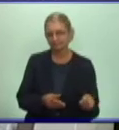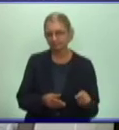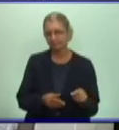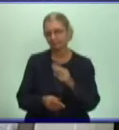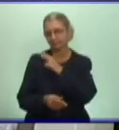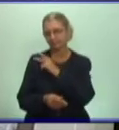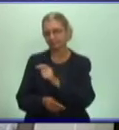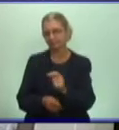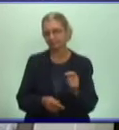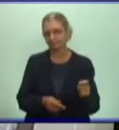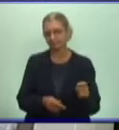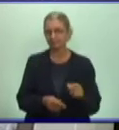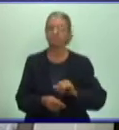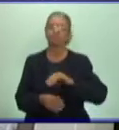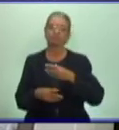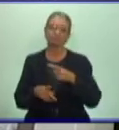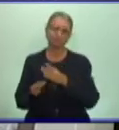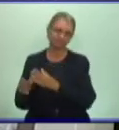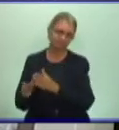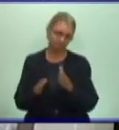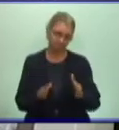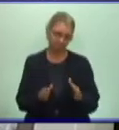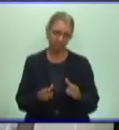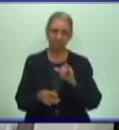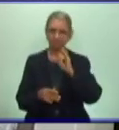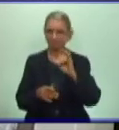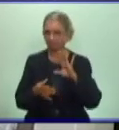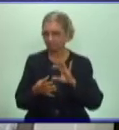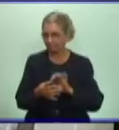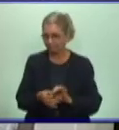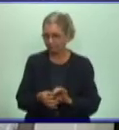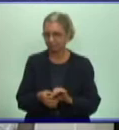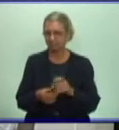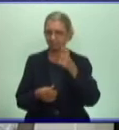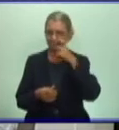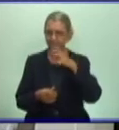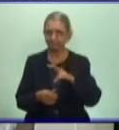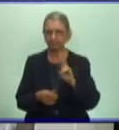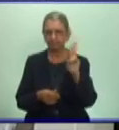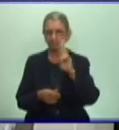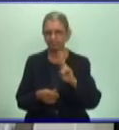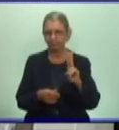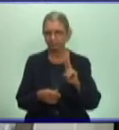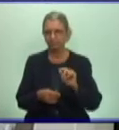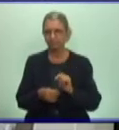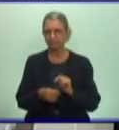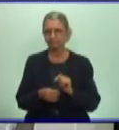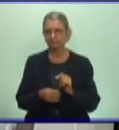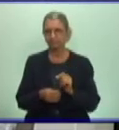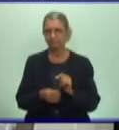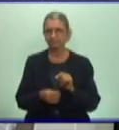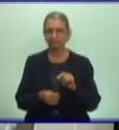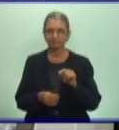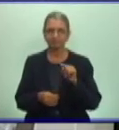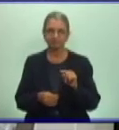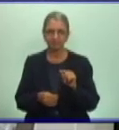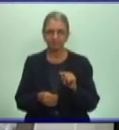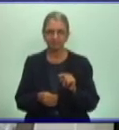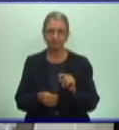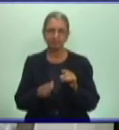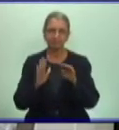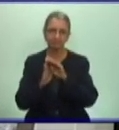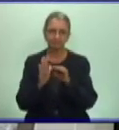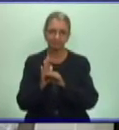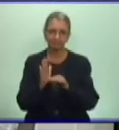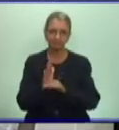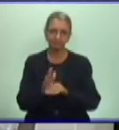Con respecto a sexto grado, también dijimos que es de la última unidad, si todo lo que tiene que ver con la unidad de la escuela que están en el programa actual, que tiene que ver con